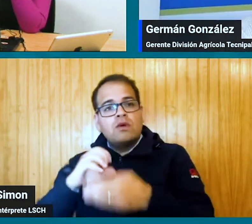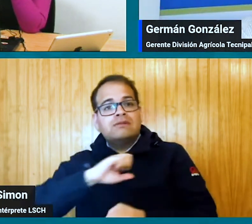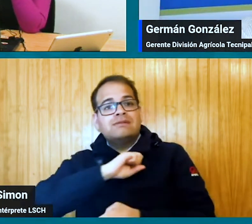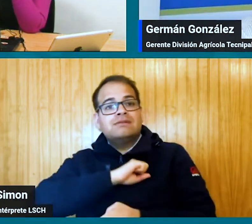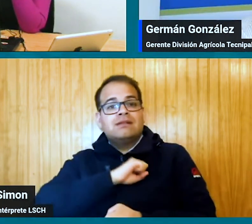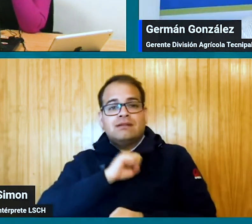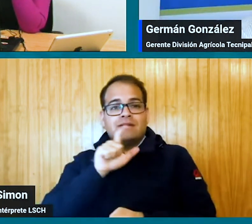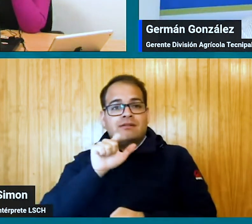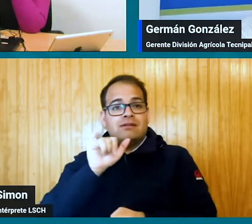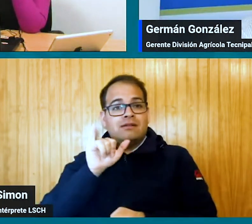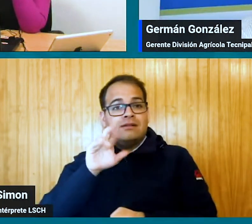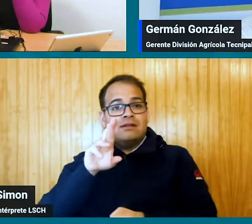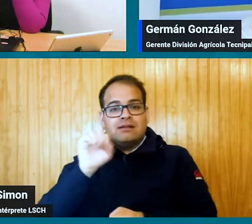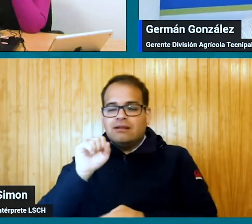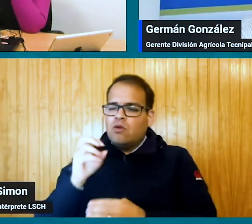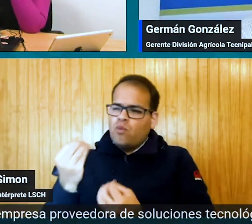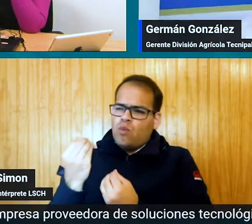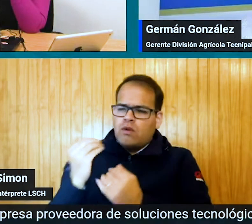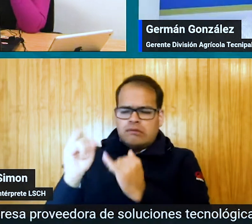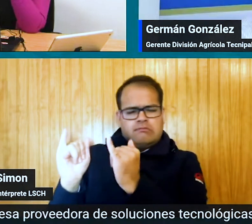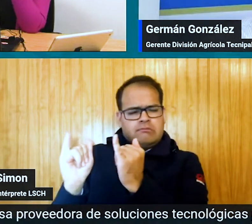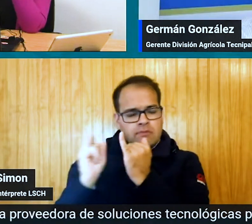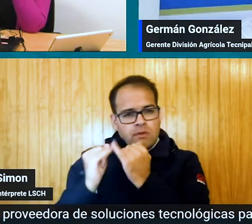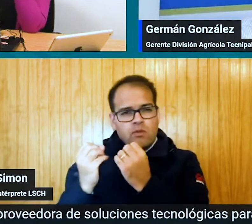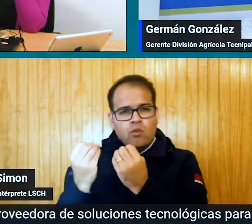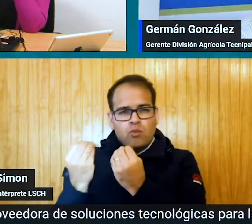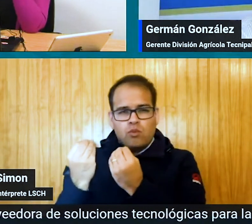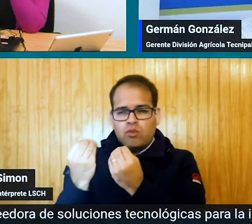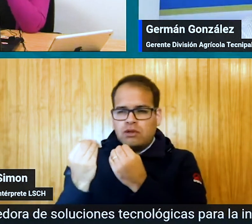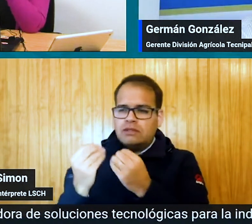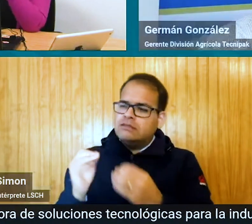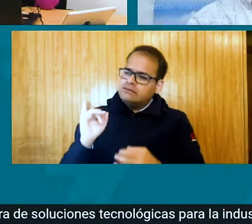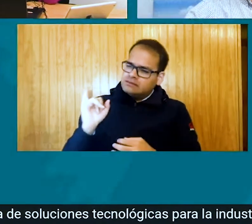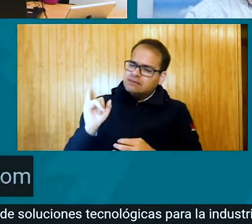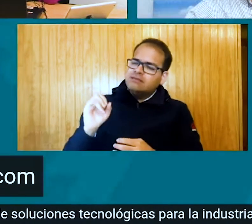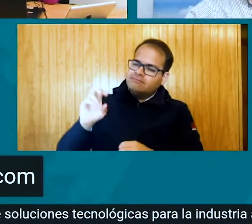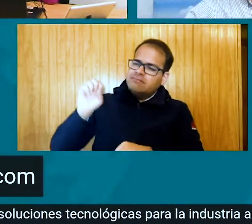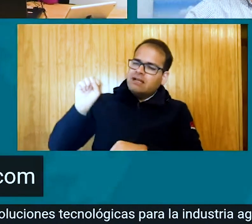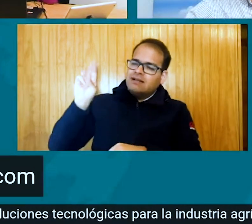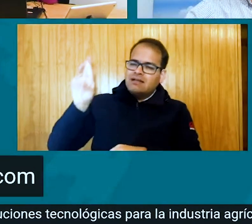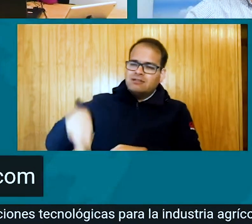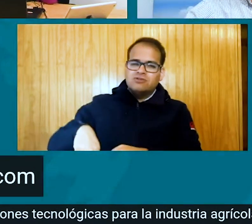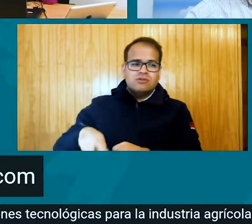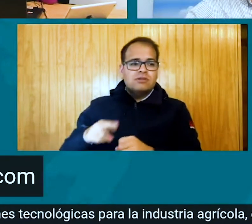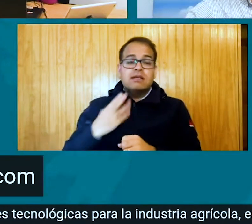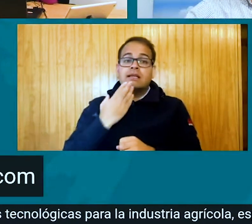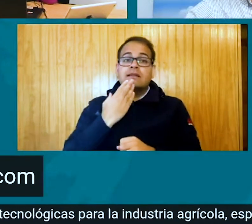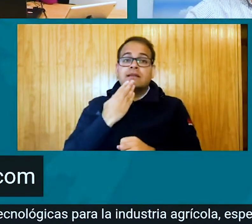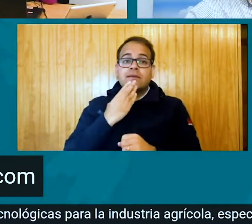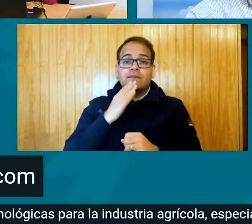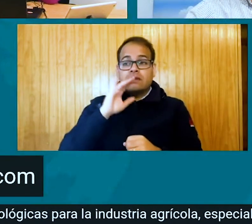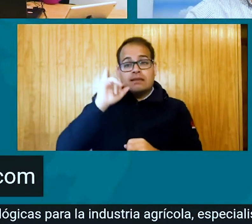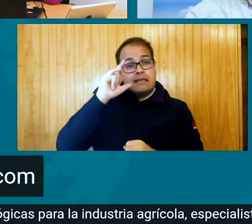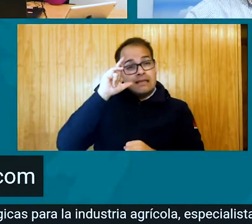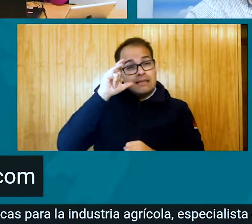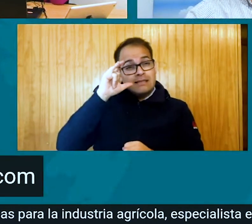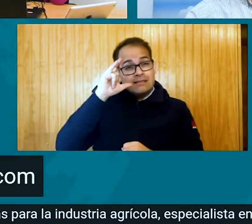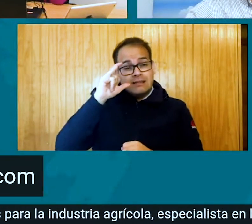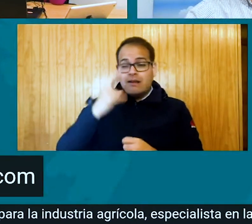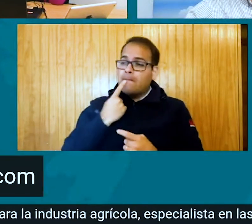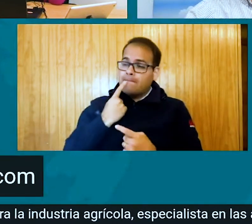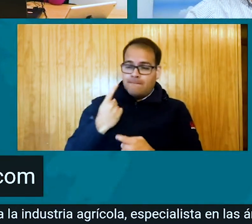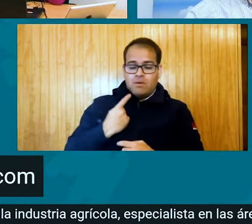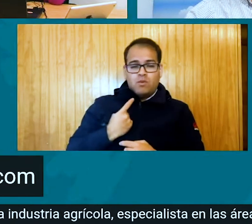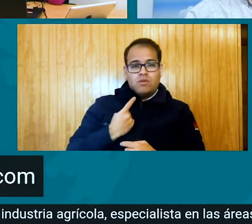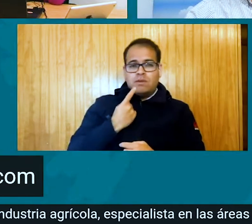muy interesante la charla. Efectivamente, lo corroboramos. Y desde Instagram nos preguntan